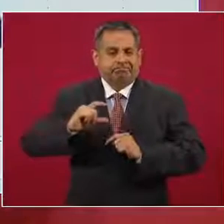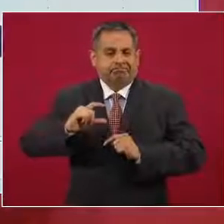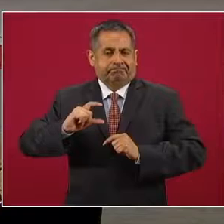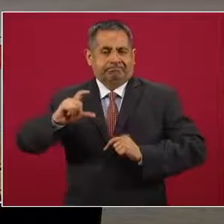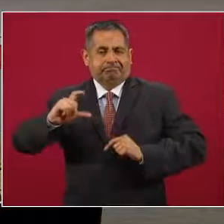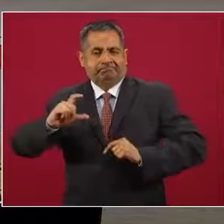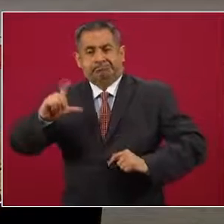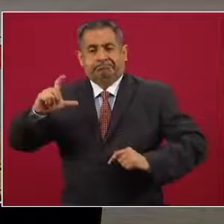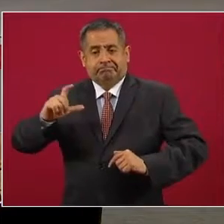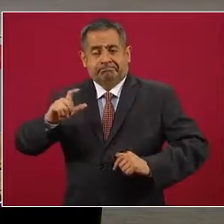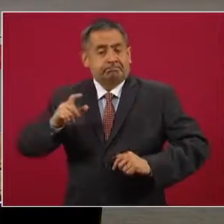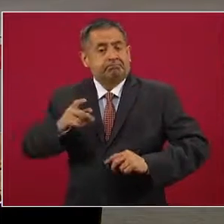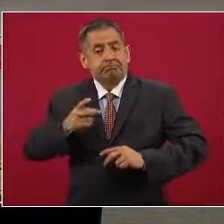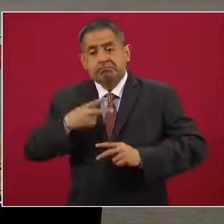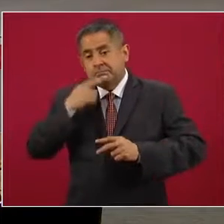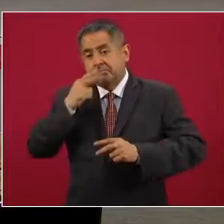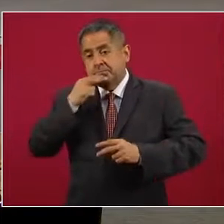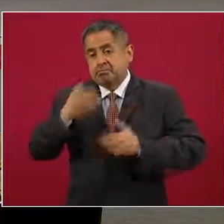avanzar.